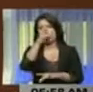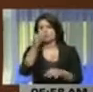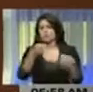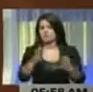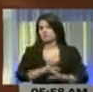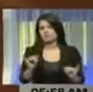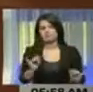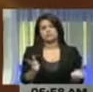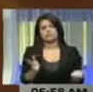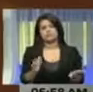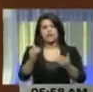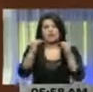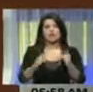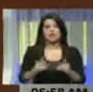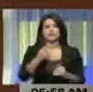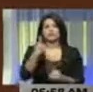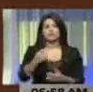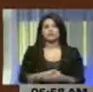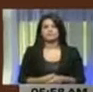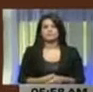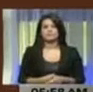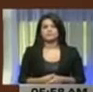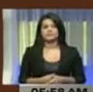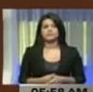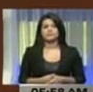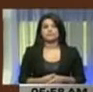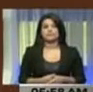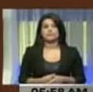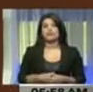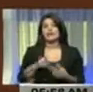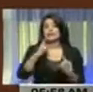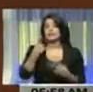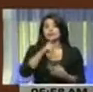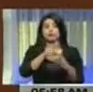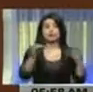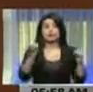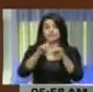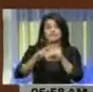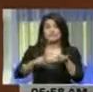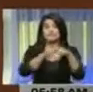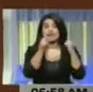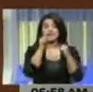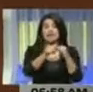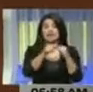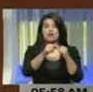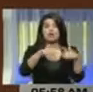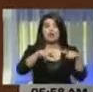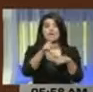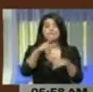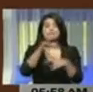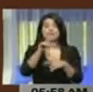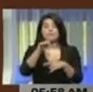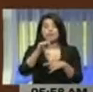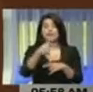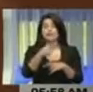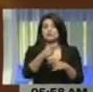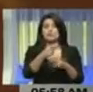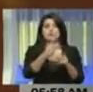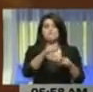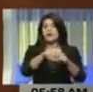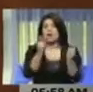Chavista, 50, 70, 60. Panaderías en Punta de Mata restringen pan, obligan a las colas